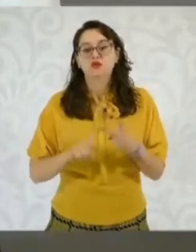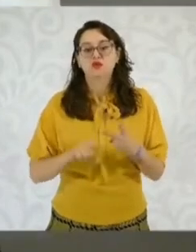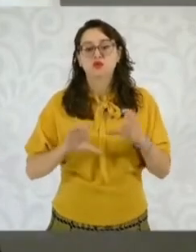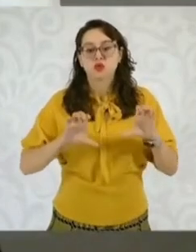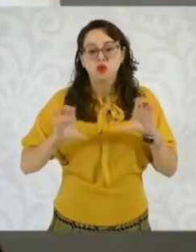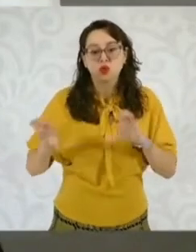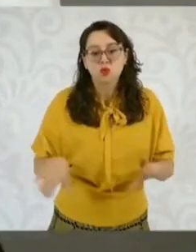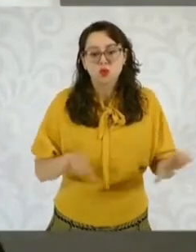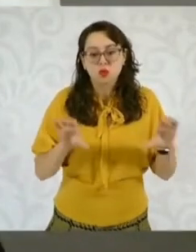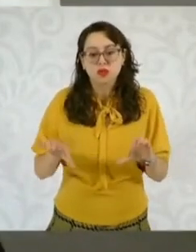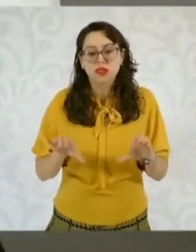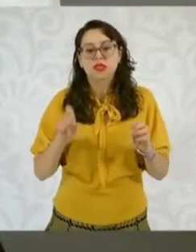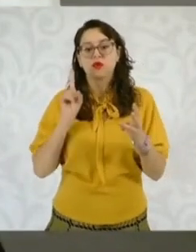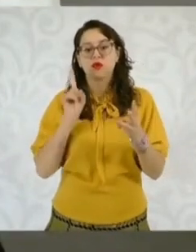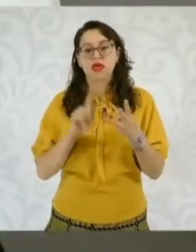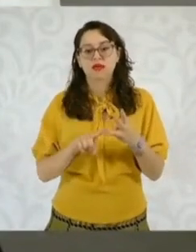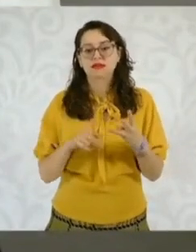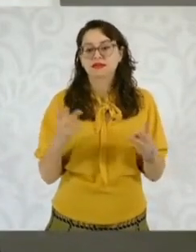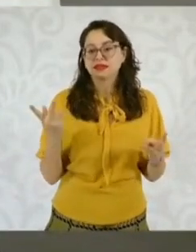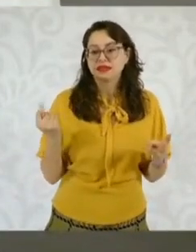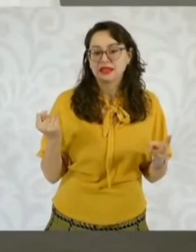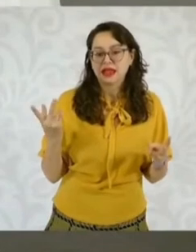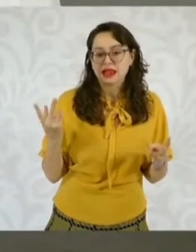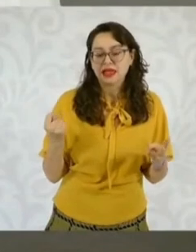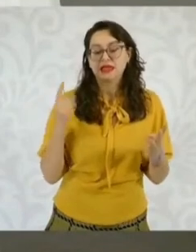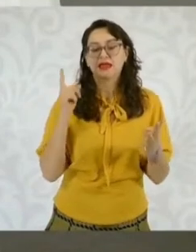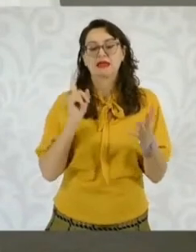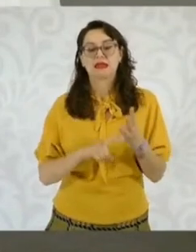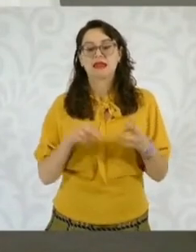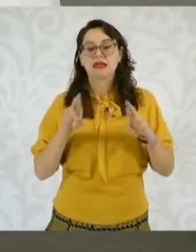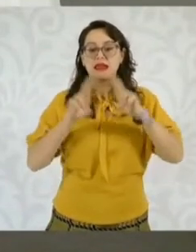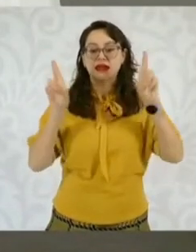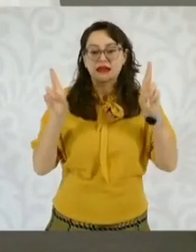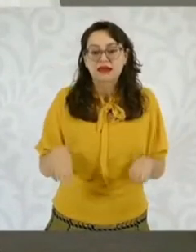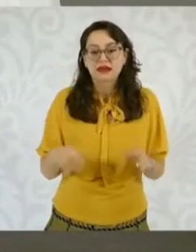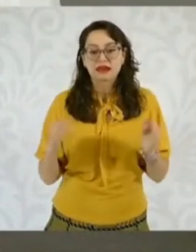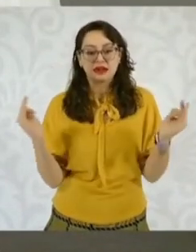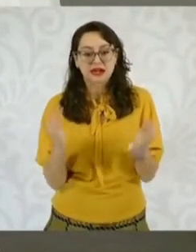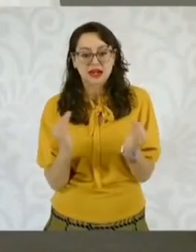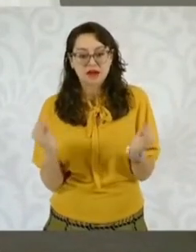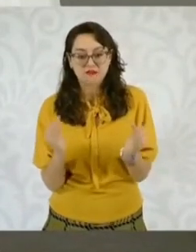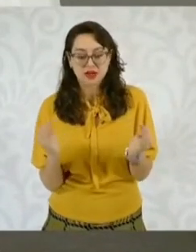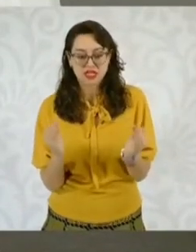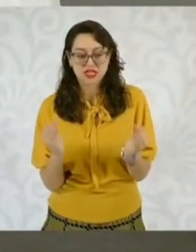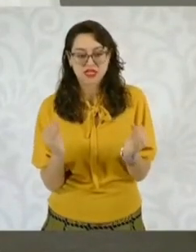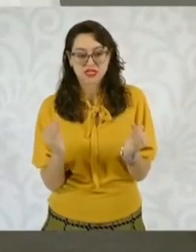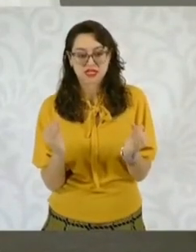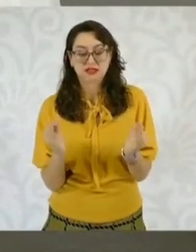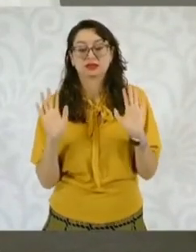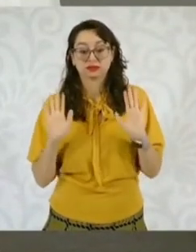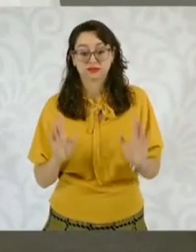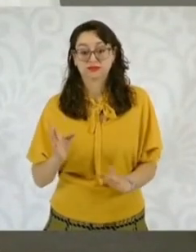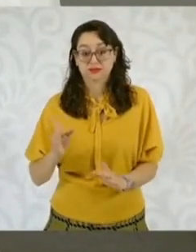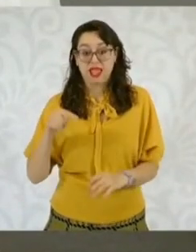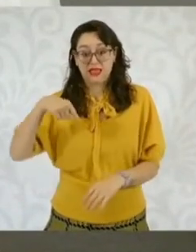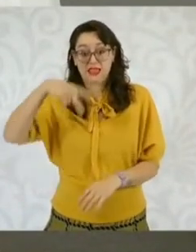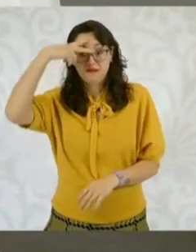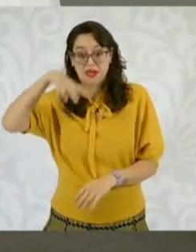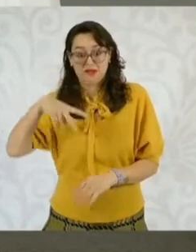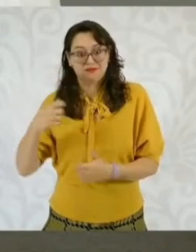televisores y refrigeradores. Tomé solamente algunos, son los principales, para no hacer una lista exhaustiva.